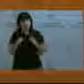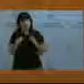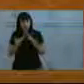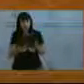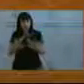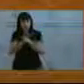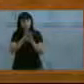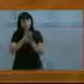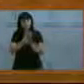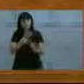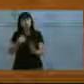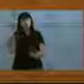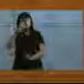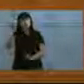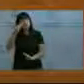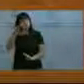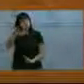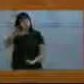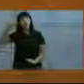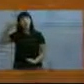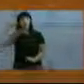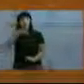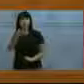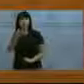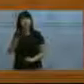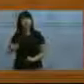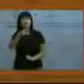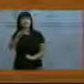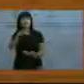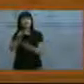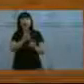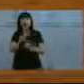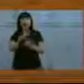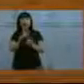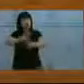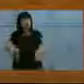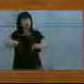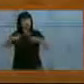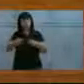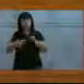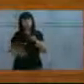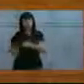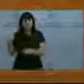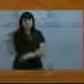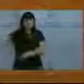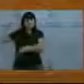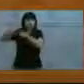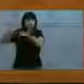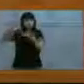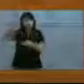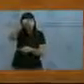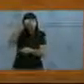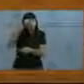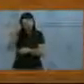orgullosos de nuestro paraíso natural, mantenido por generaciones de hombres y mujeres que habitaron las zonas